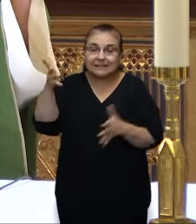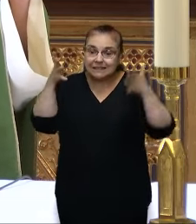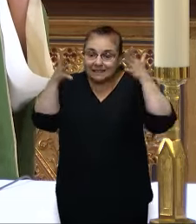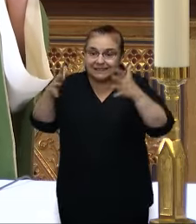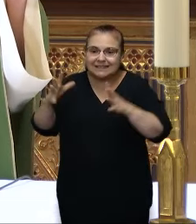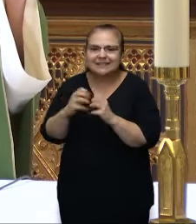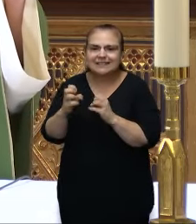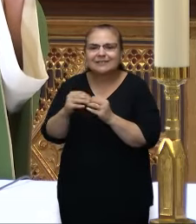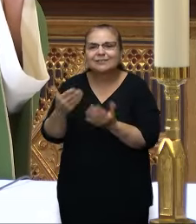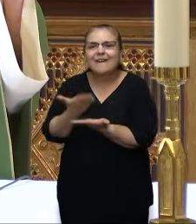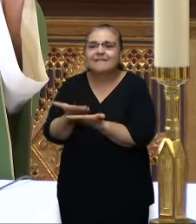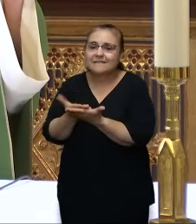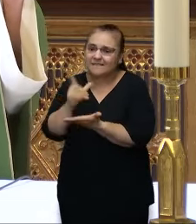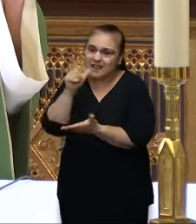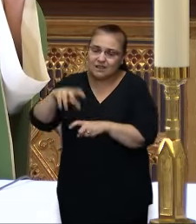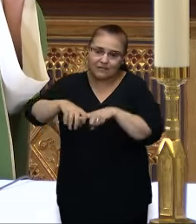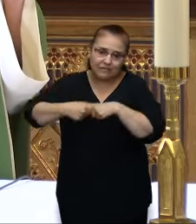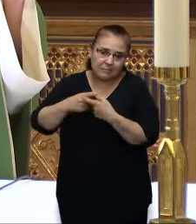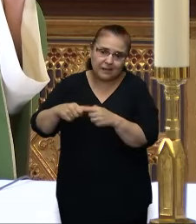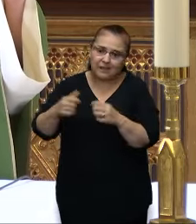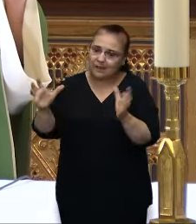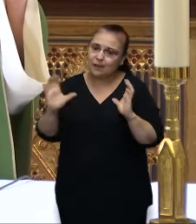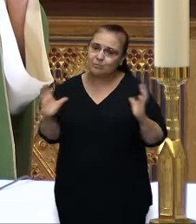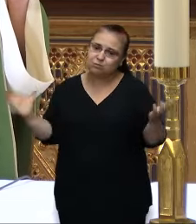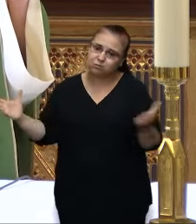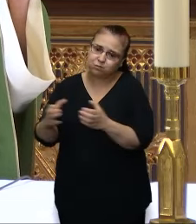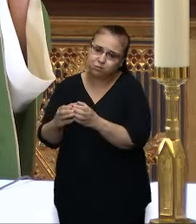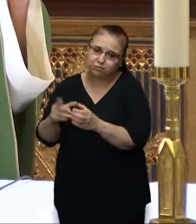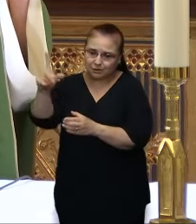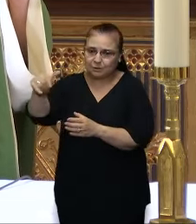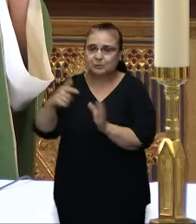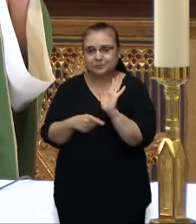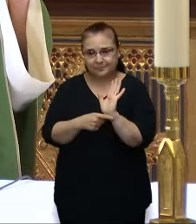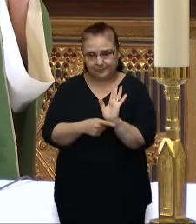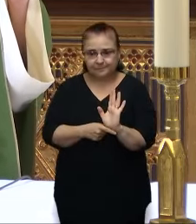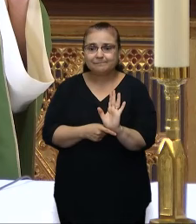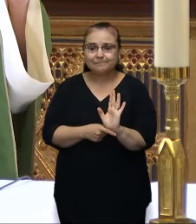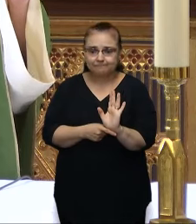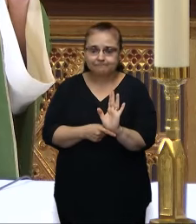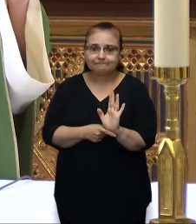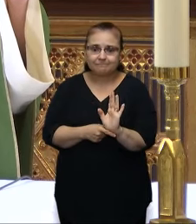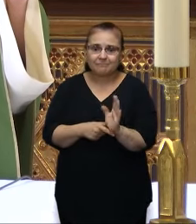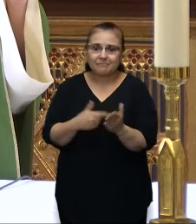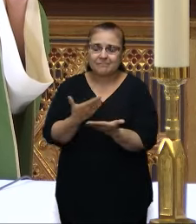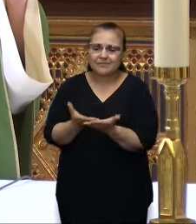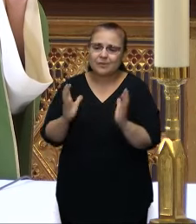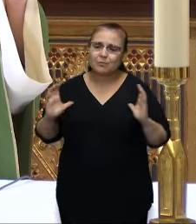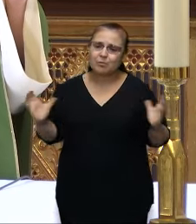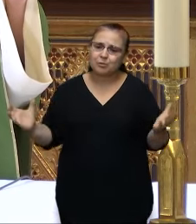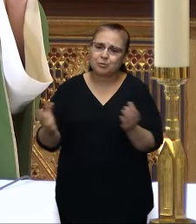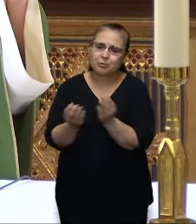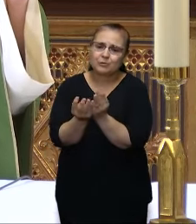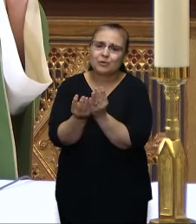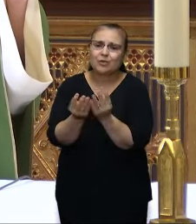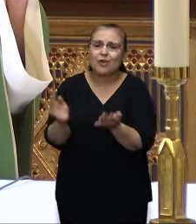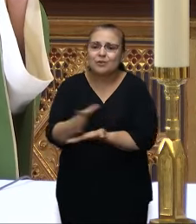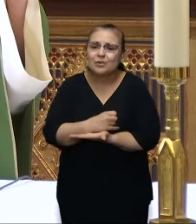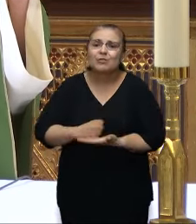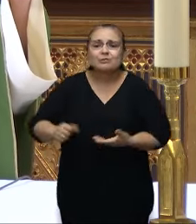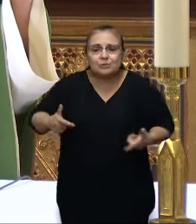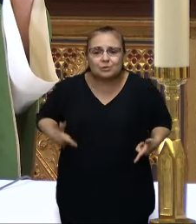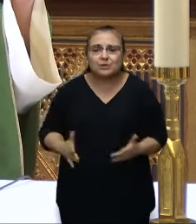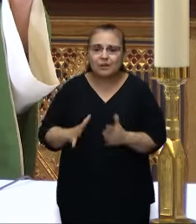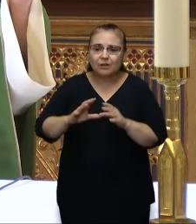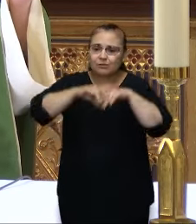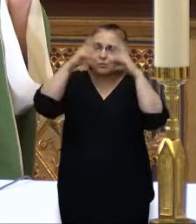deseos y súplicas de esta familia que has congregado En tu presencia reúne en torno a ti padre misericordioso a todos tus hijos